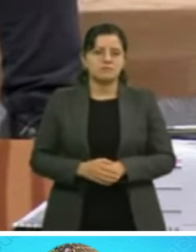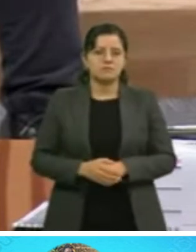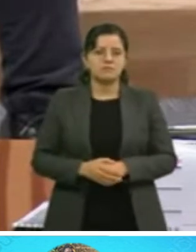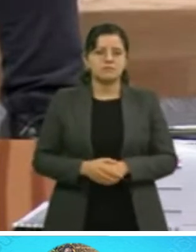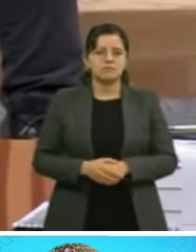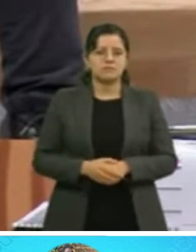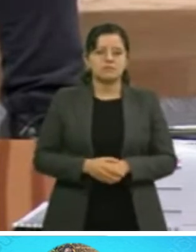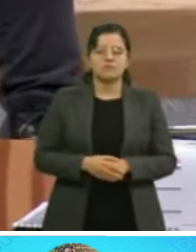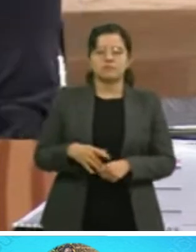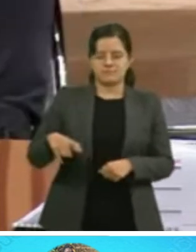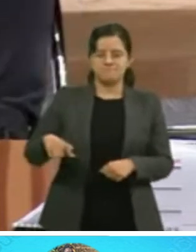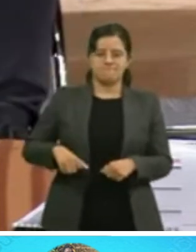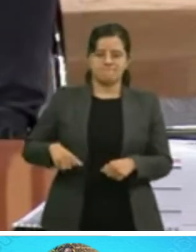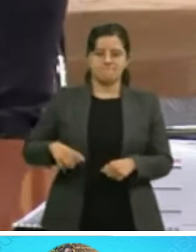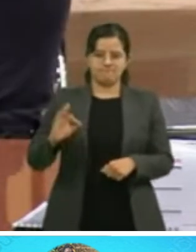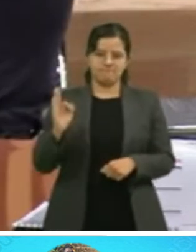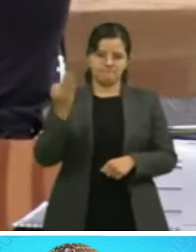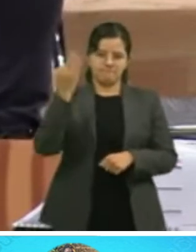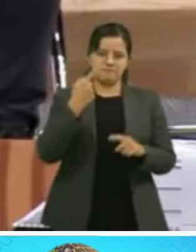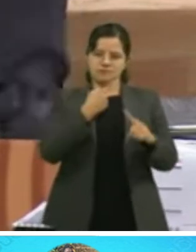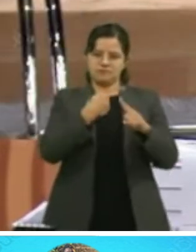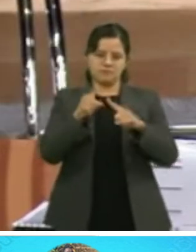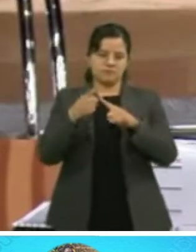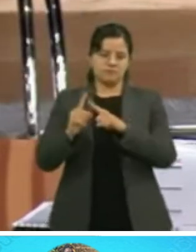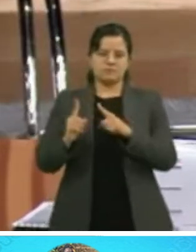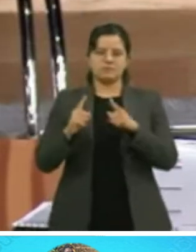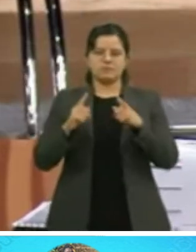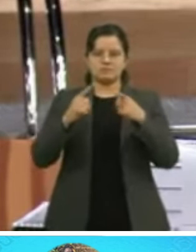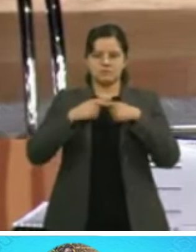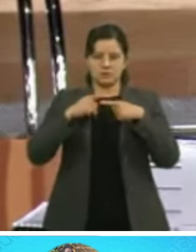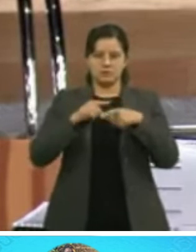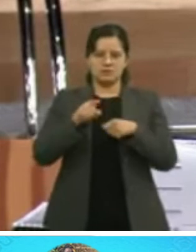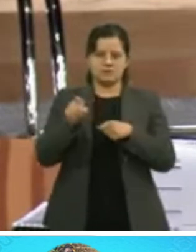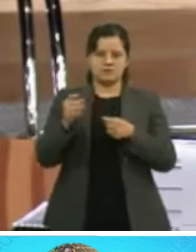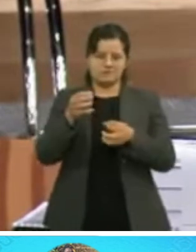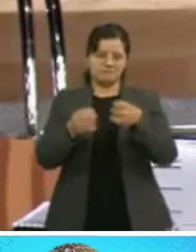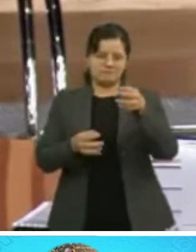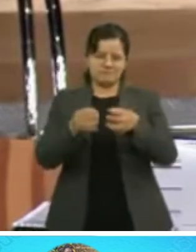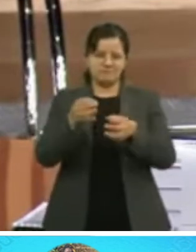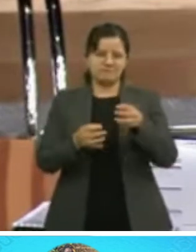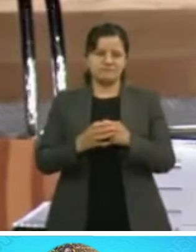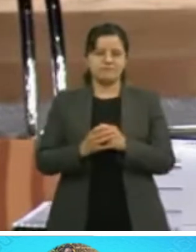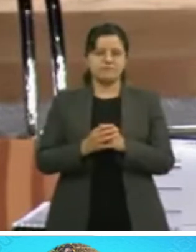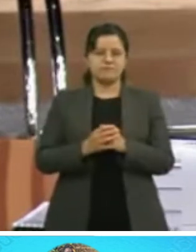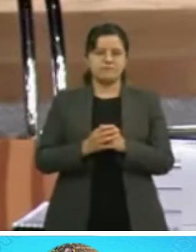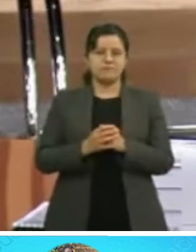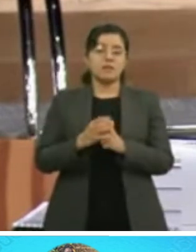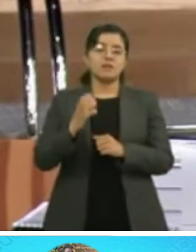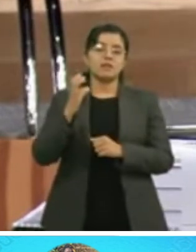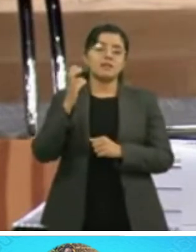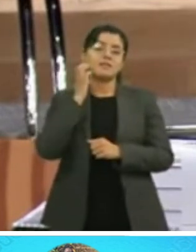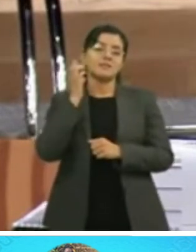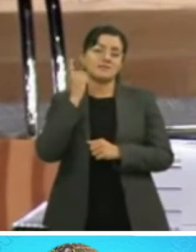Desde el gobierno federal y diversas voces del Poder Legislativo han dicho reiteradamente